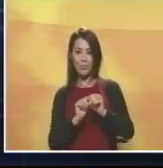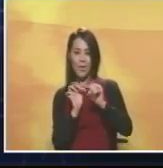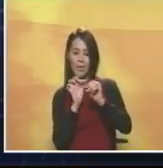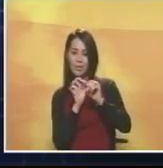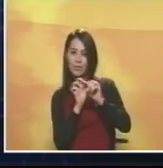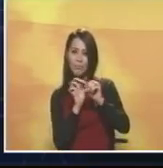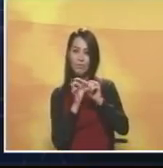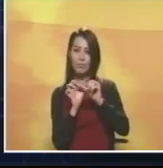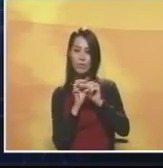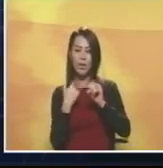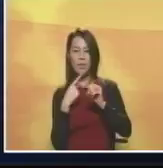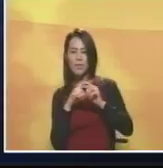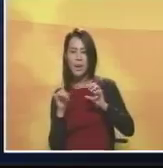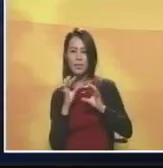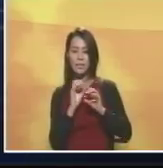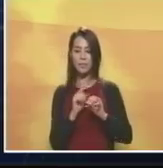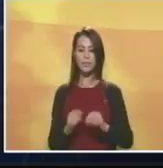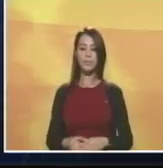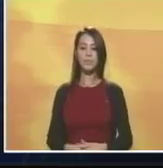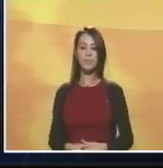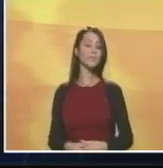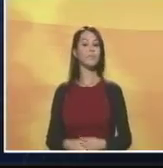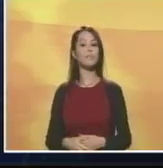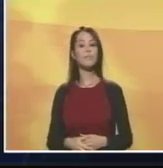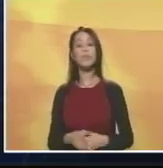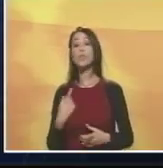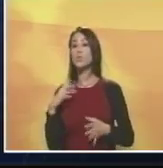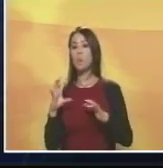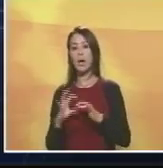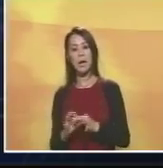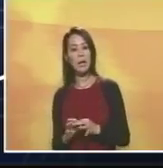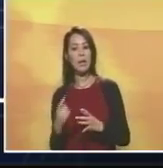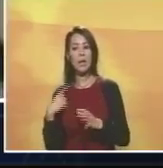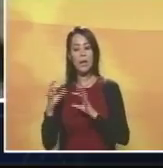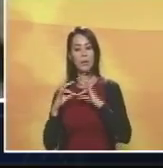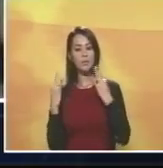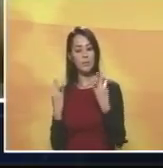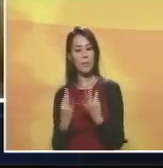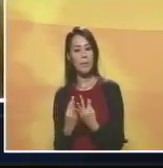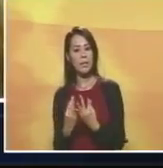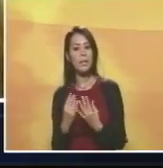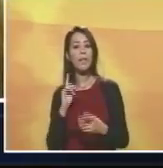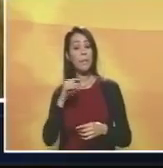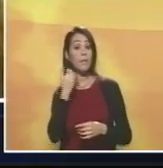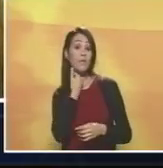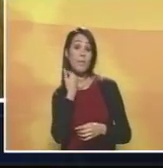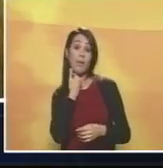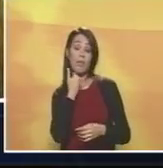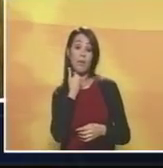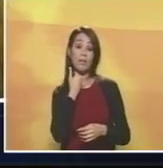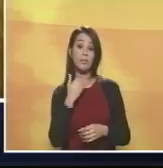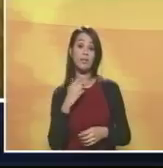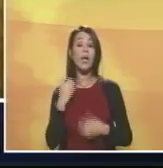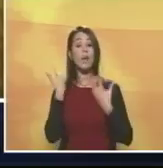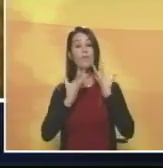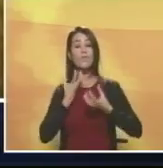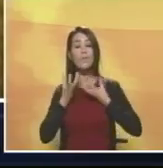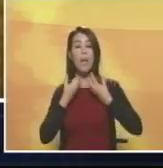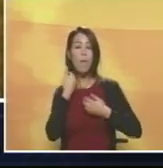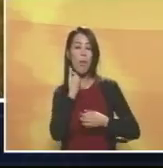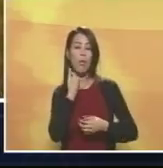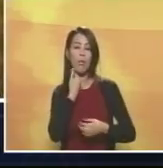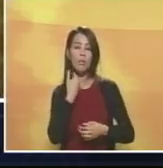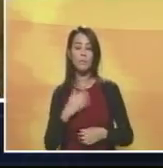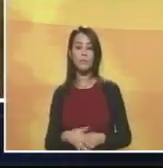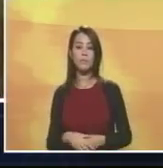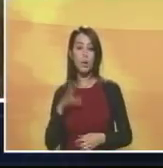Aumento de la caída o efluvio telógeno. No es de carácter hereditario y se origina comúnmente por enfermedades agudas como la fiebre tifoidea, la